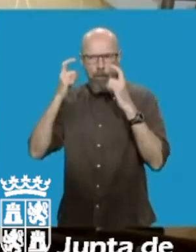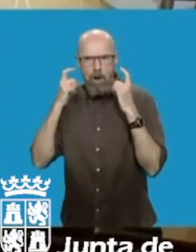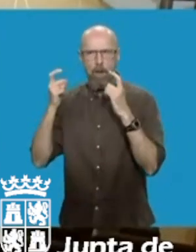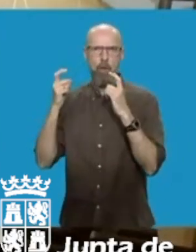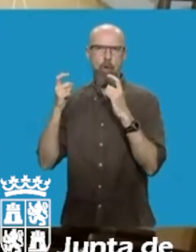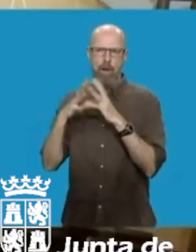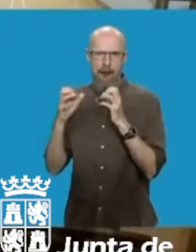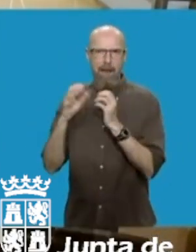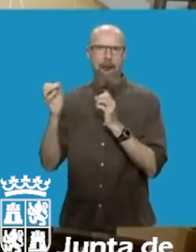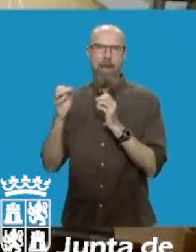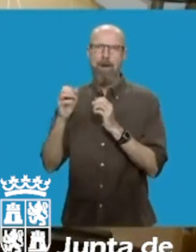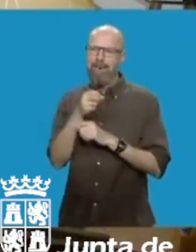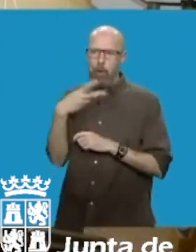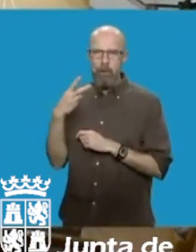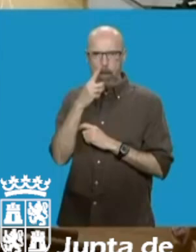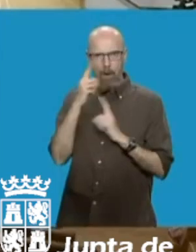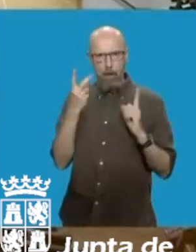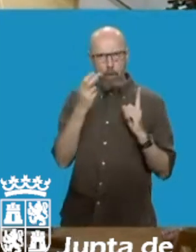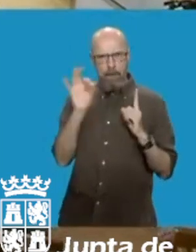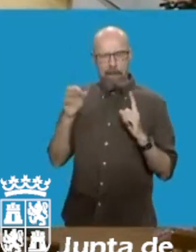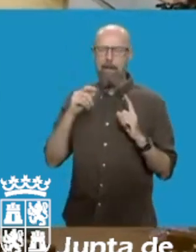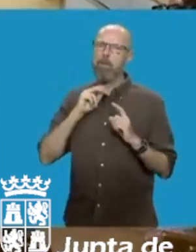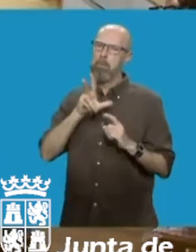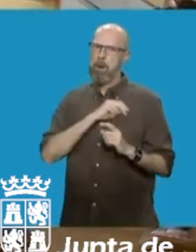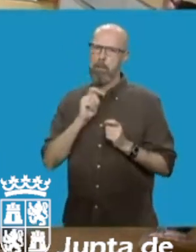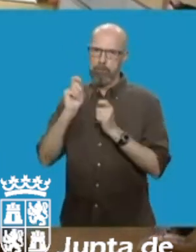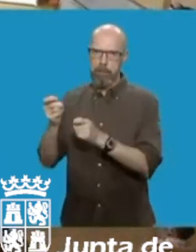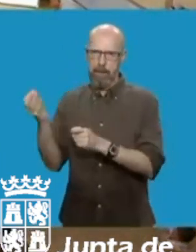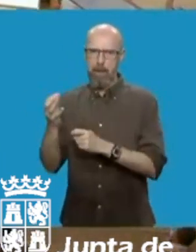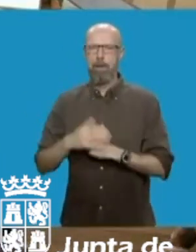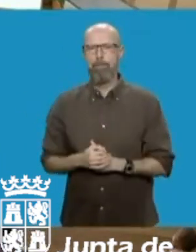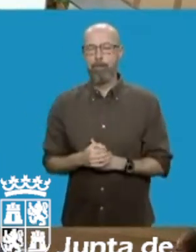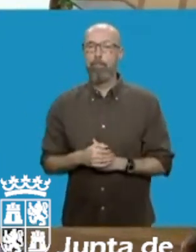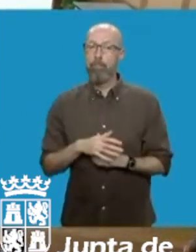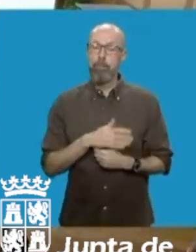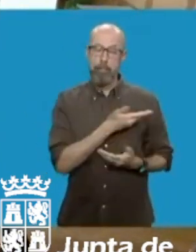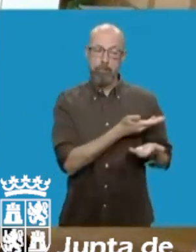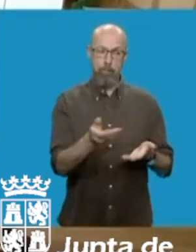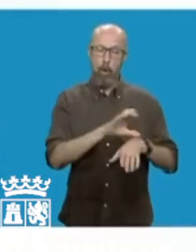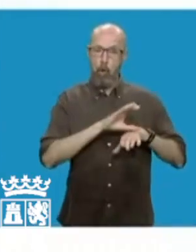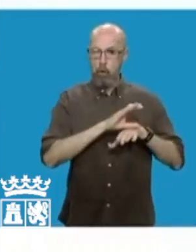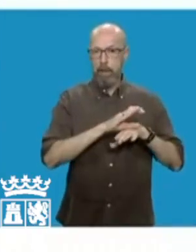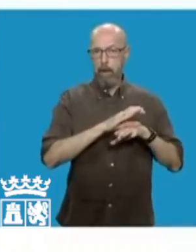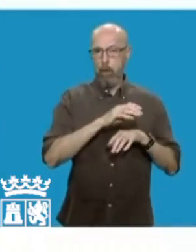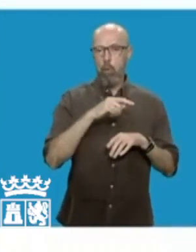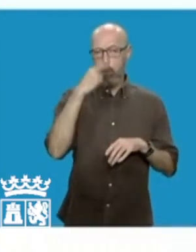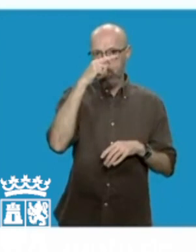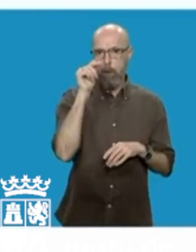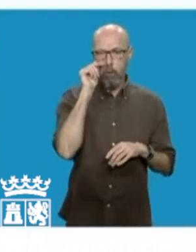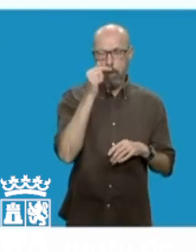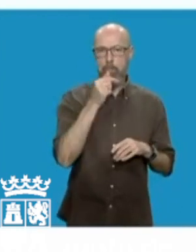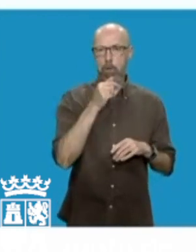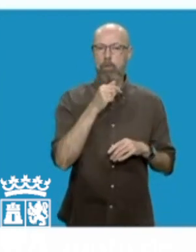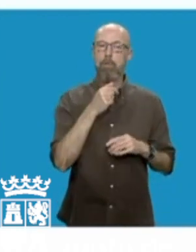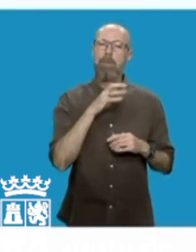2020, es digna merecedora de este reconocimiento. Volvemos a recibir en el escenario al consejero de Cultura y Turismo de la Junta de Castilla y León, don